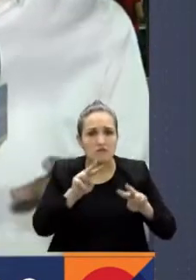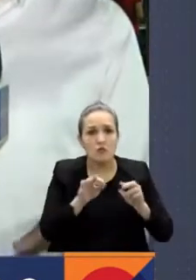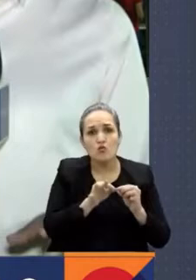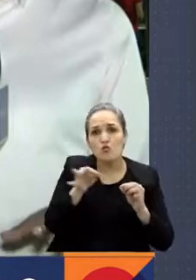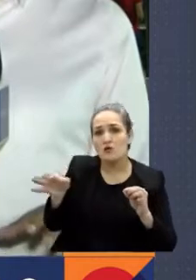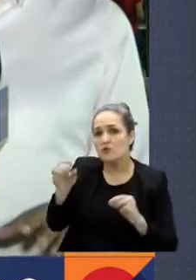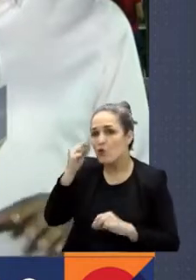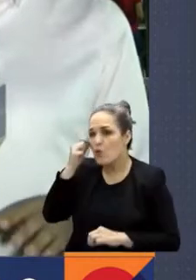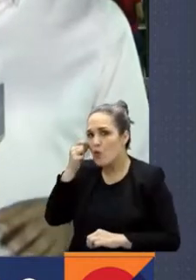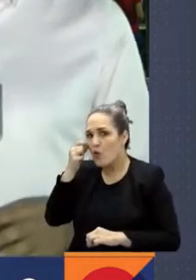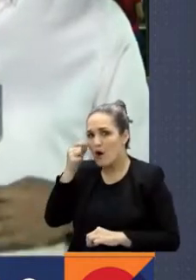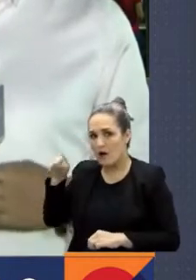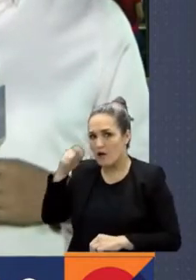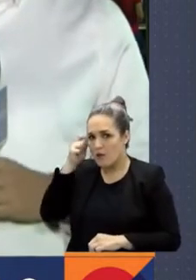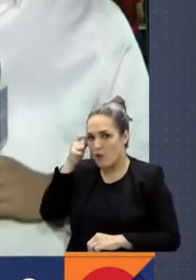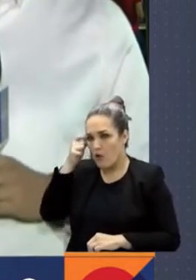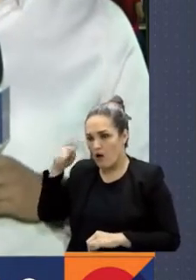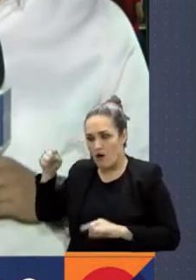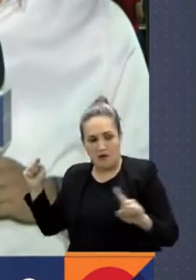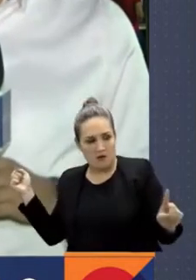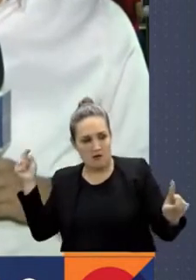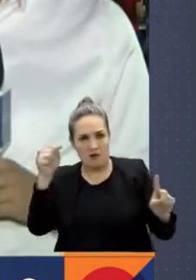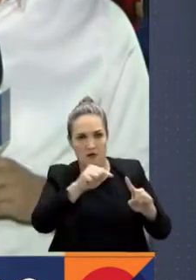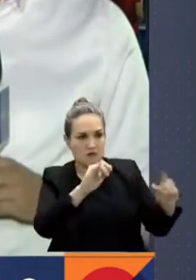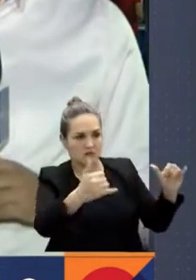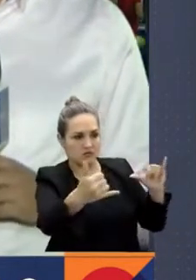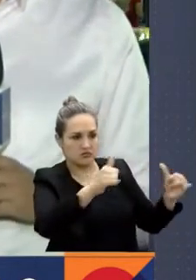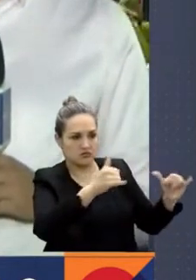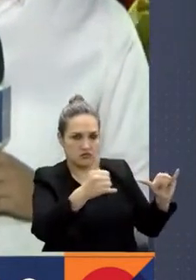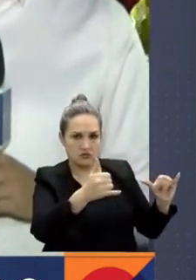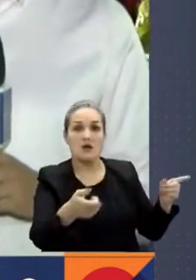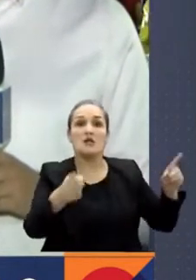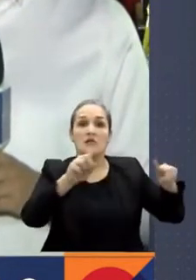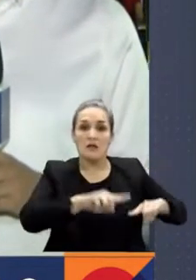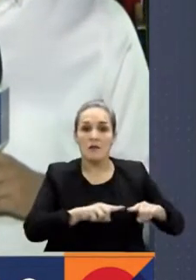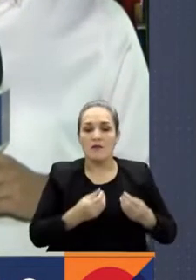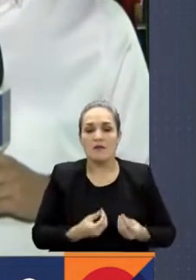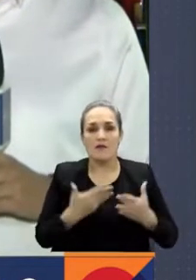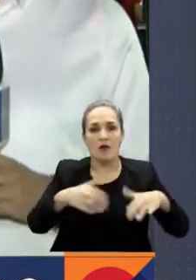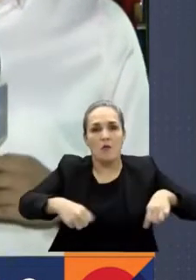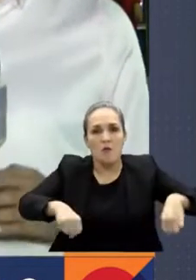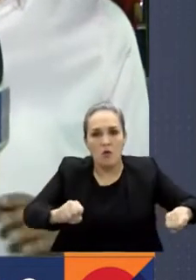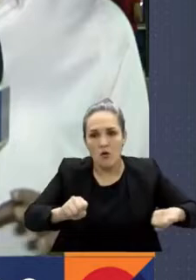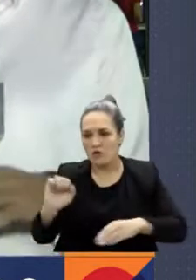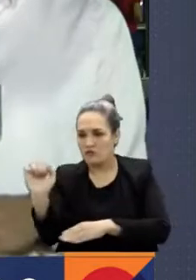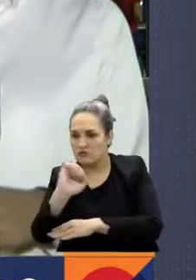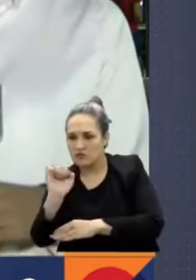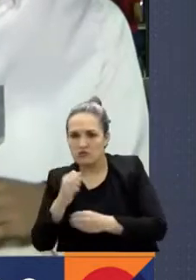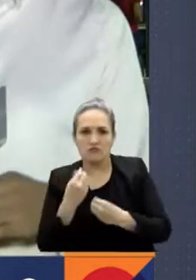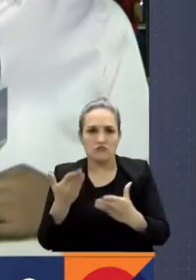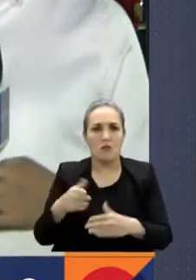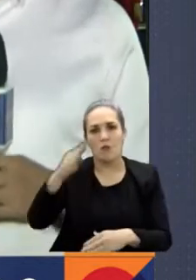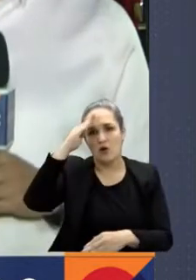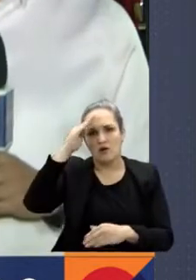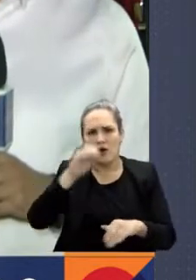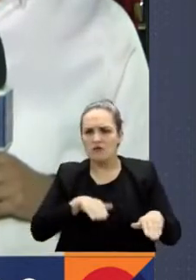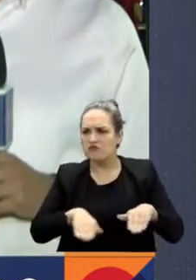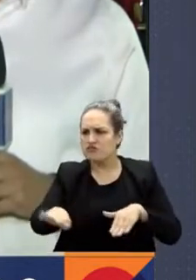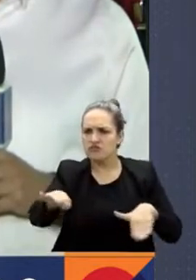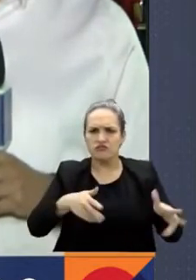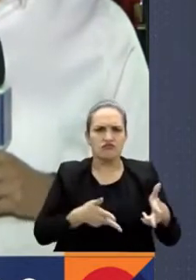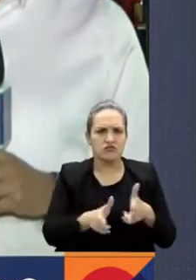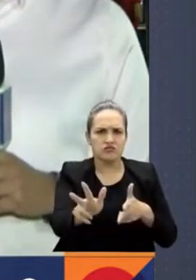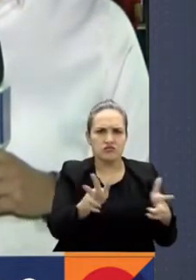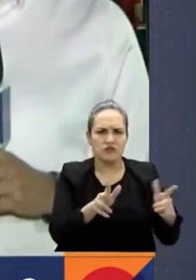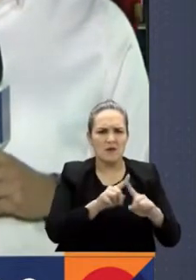Buga, pero además entregar 200 motocicletas para el ejército y la policía para que puedan hacer los patrullajes. Pero a esta hora se investiga